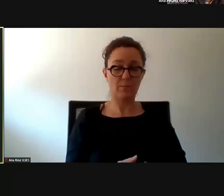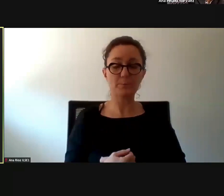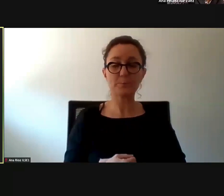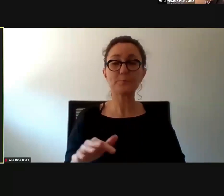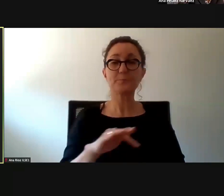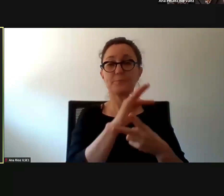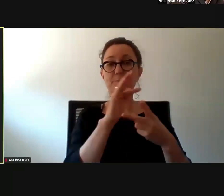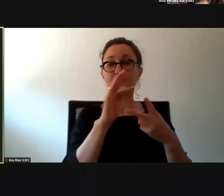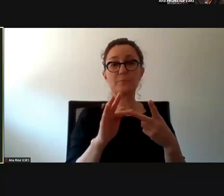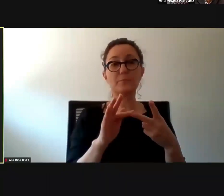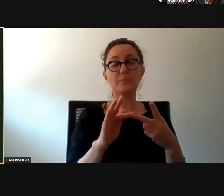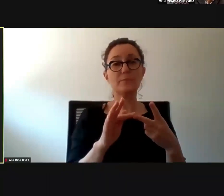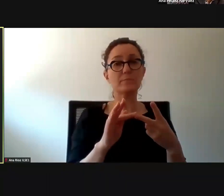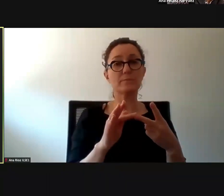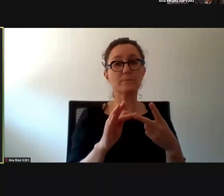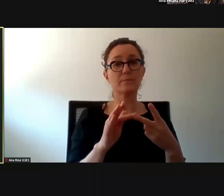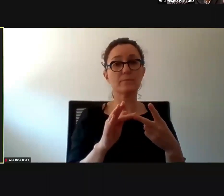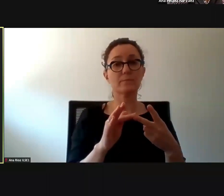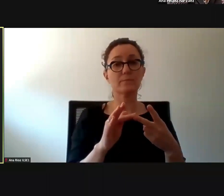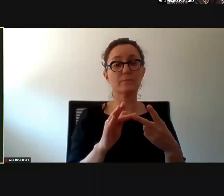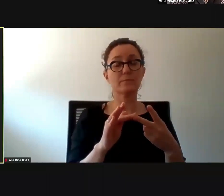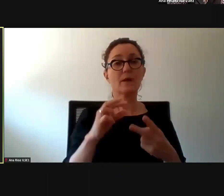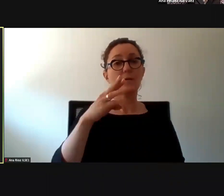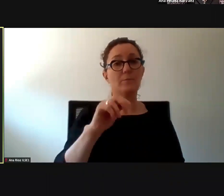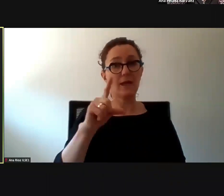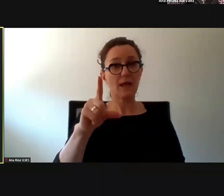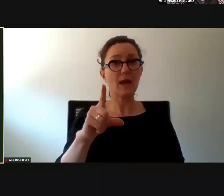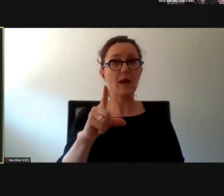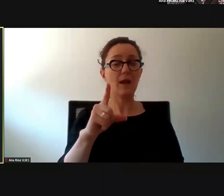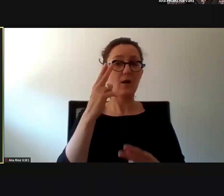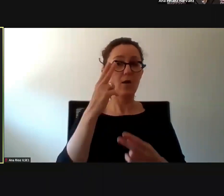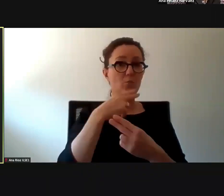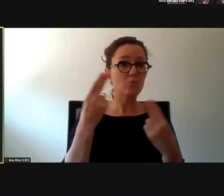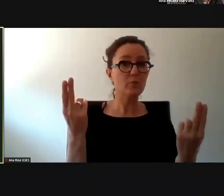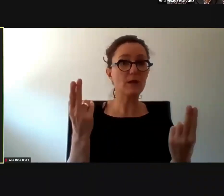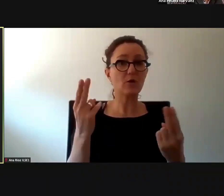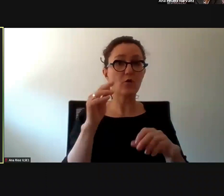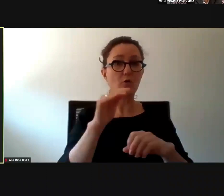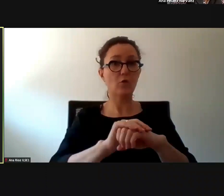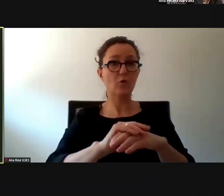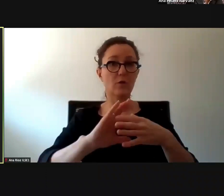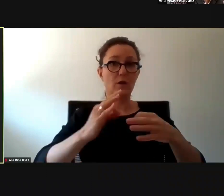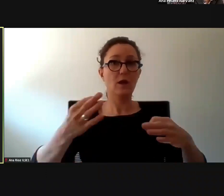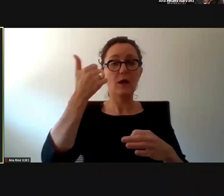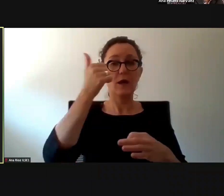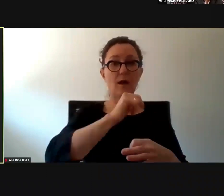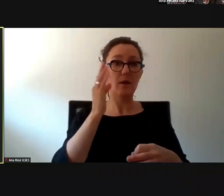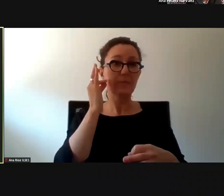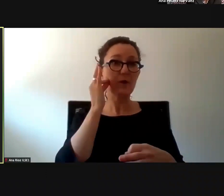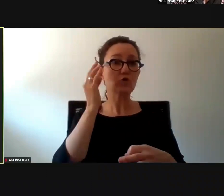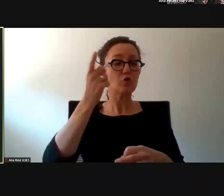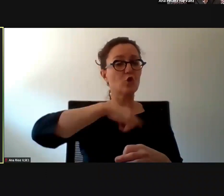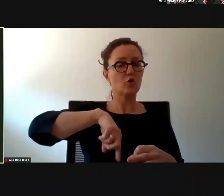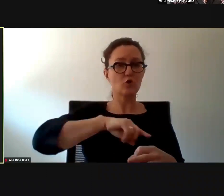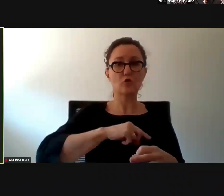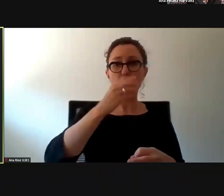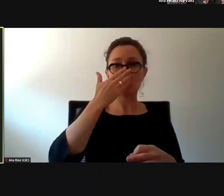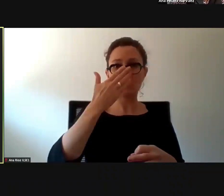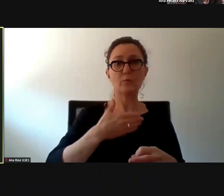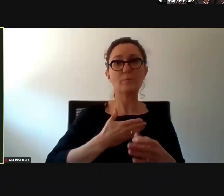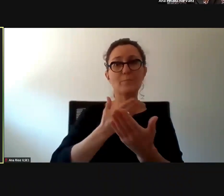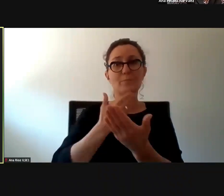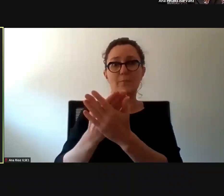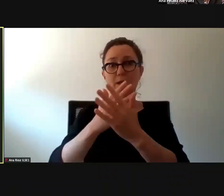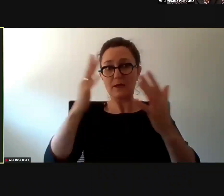Miguel, querido público, amigos y amigas, estamos pidiendo que se impulse ya definitivamente